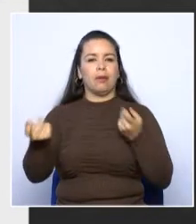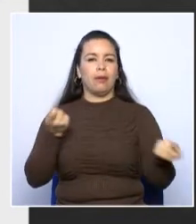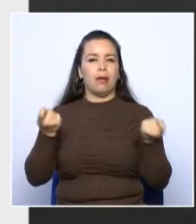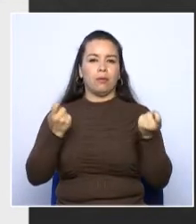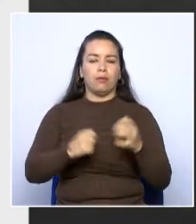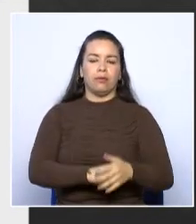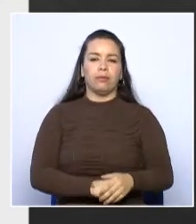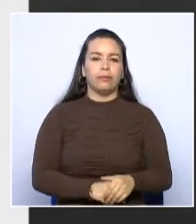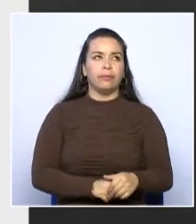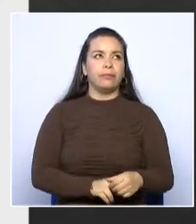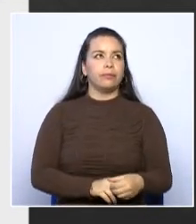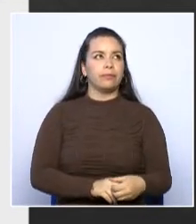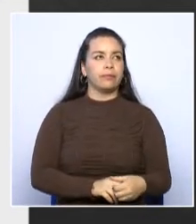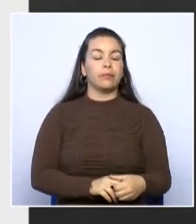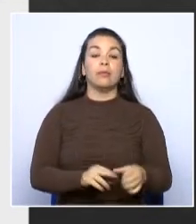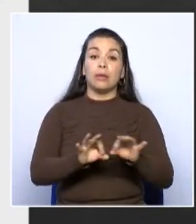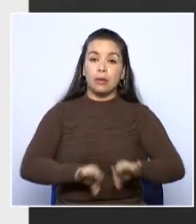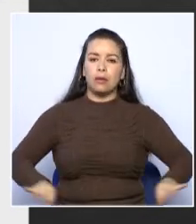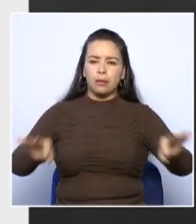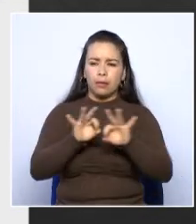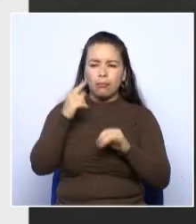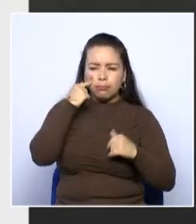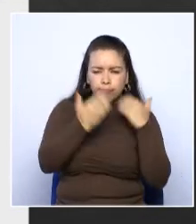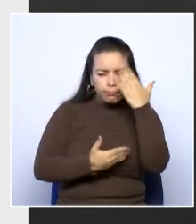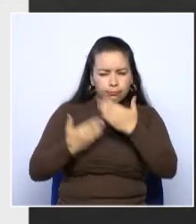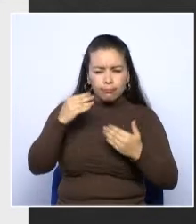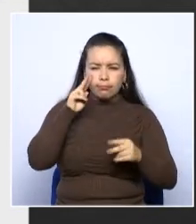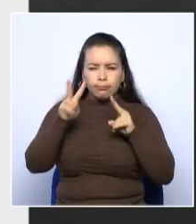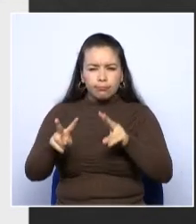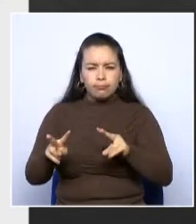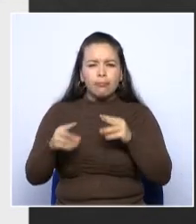sí vamos a poder observar, valorar la vesícula y los conductos de drenaje de la